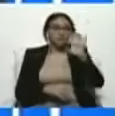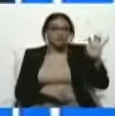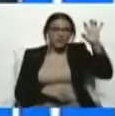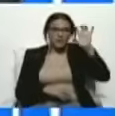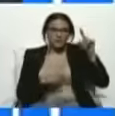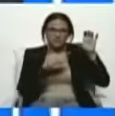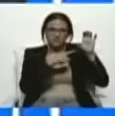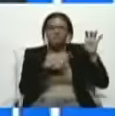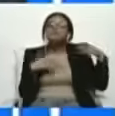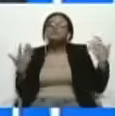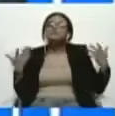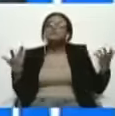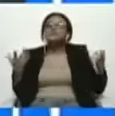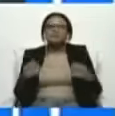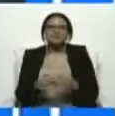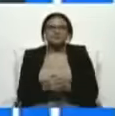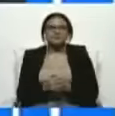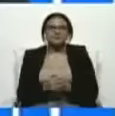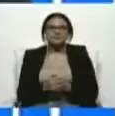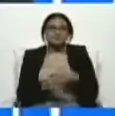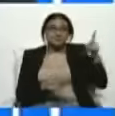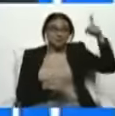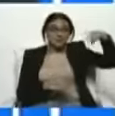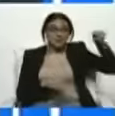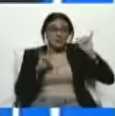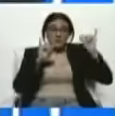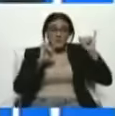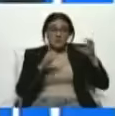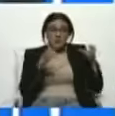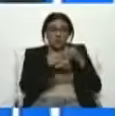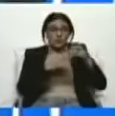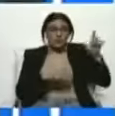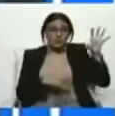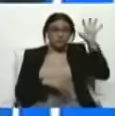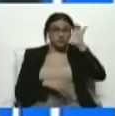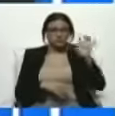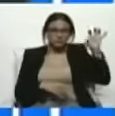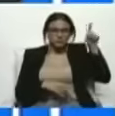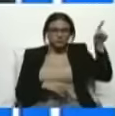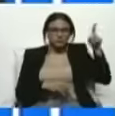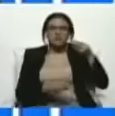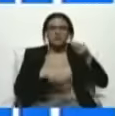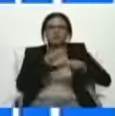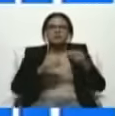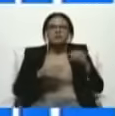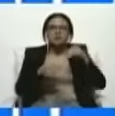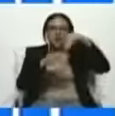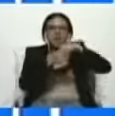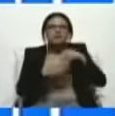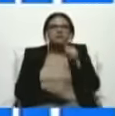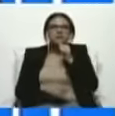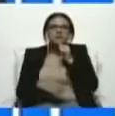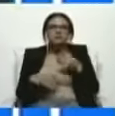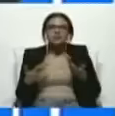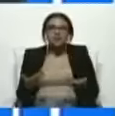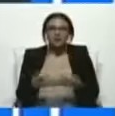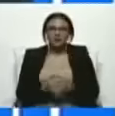Marco, esa institución vetusta está conformada por